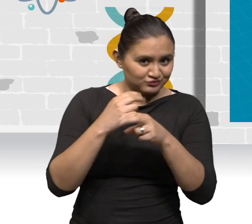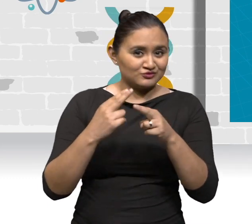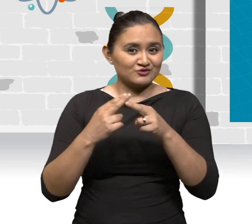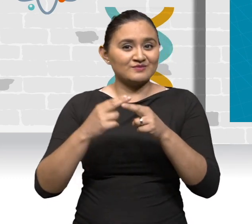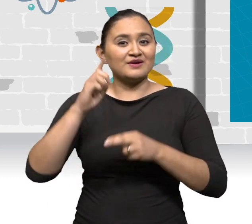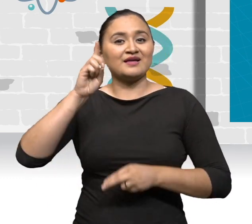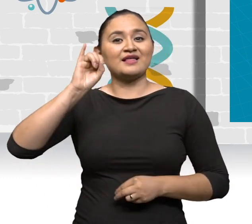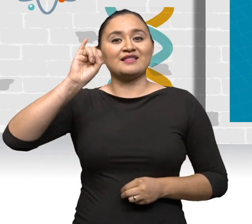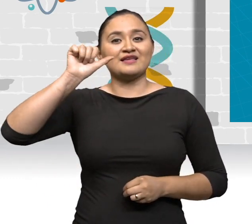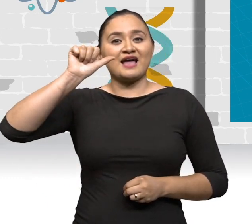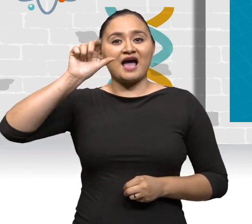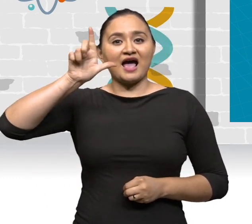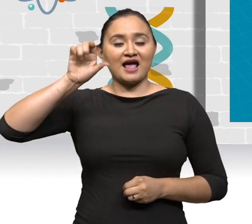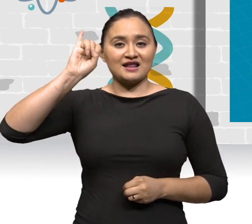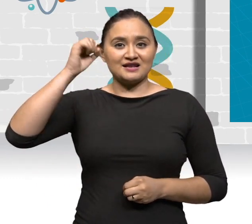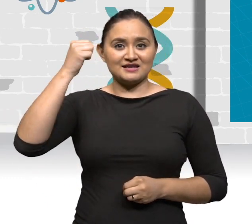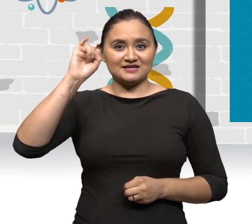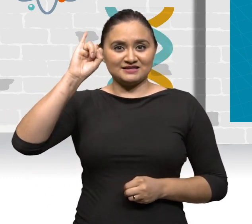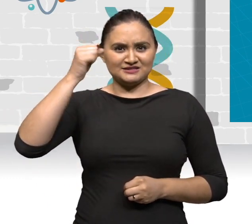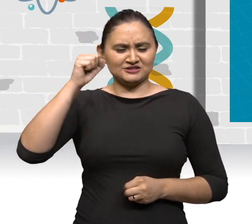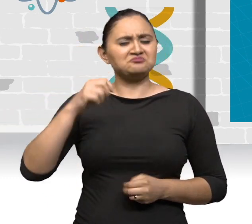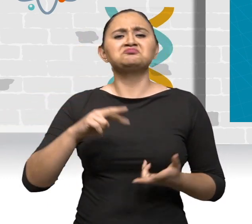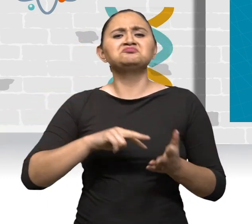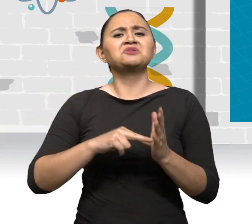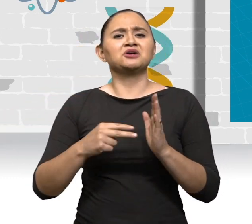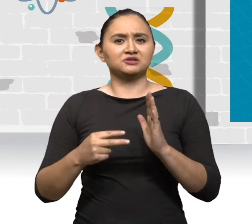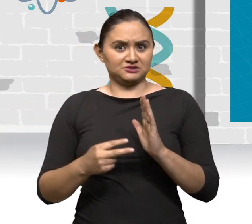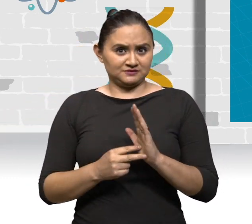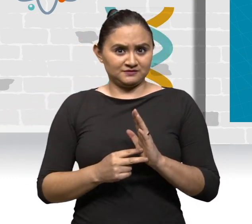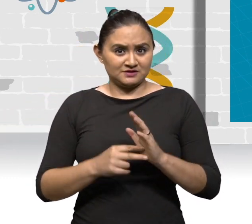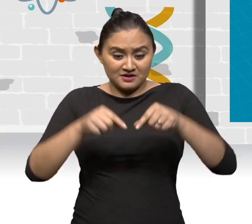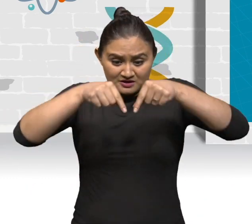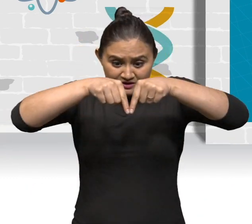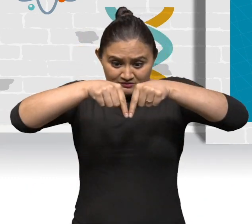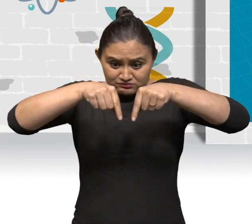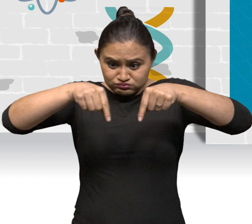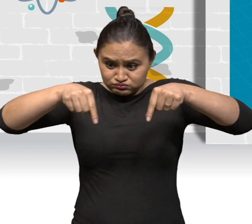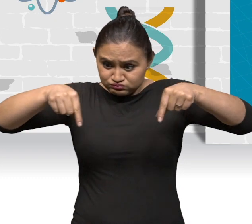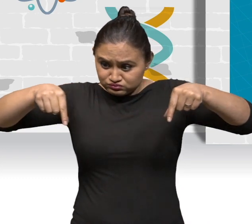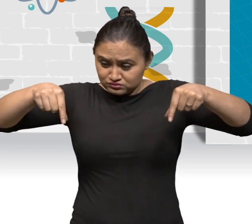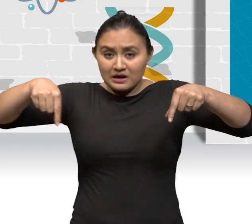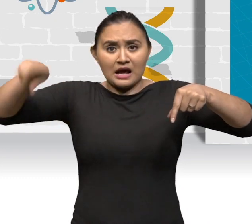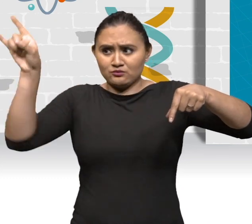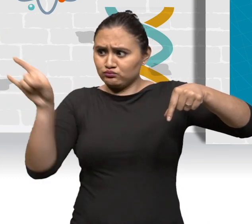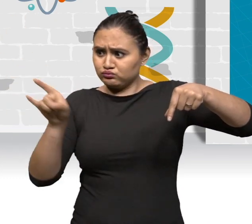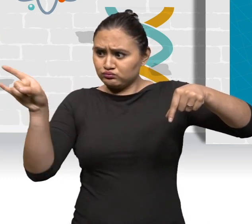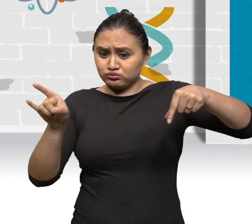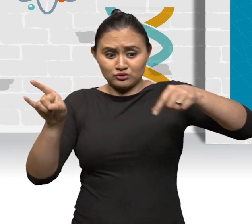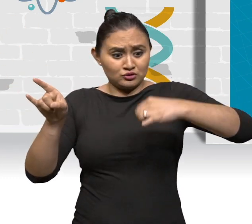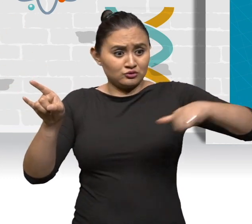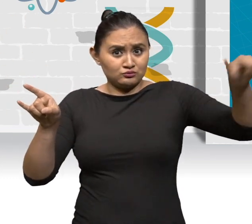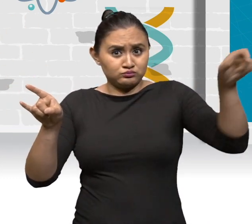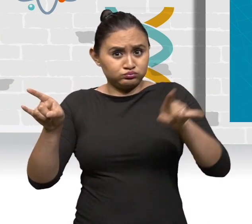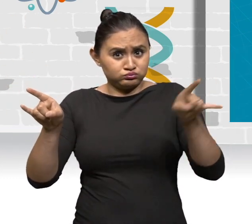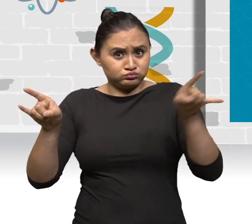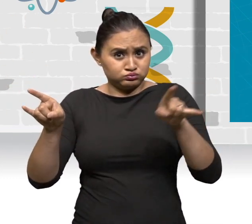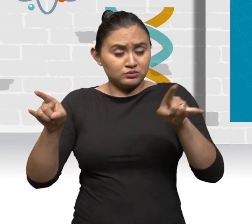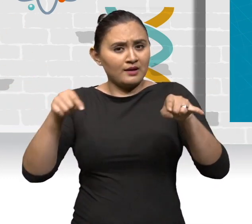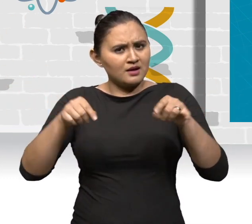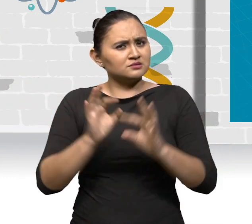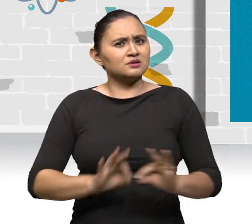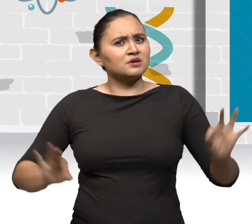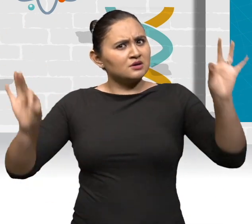cual las impurezas atraviesan una membrana llamada membrana dialítica, pero las partículas coloidales permanecen en la dispersión. Esto